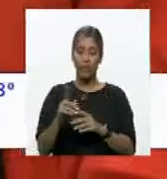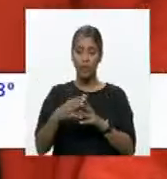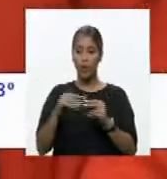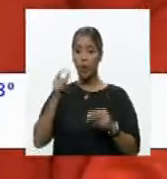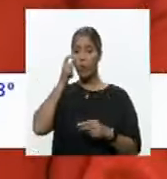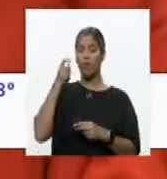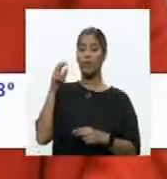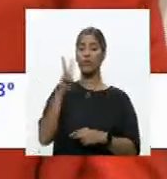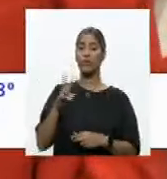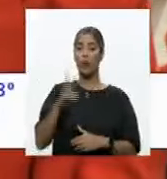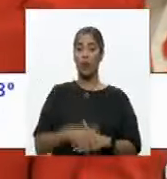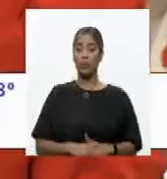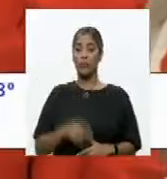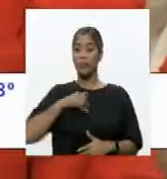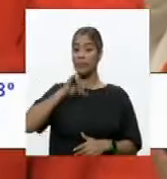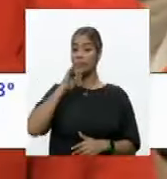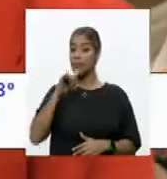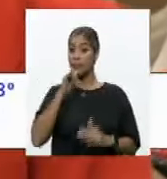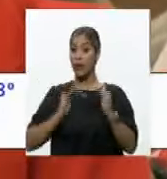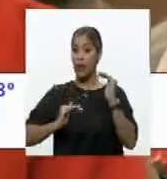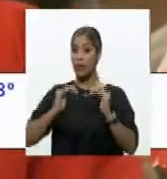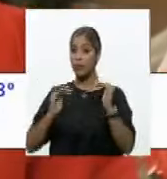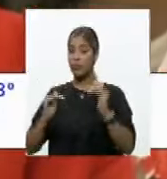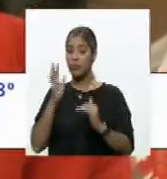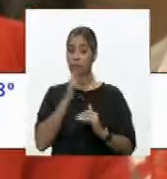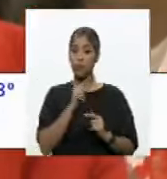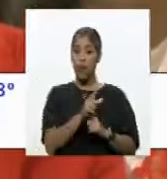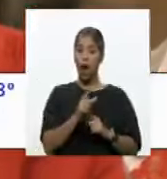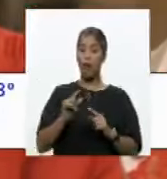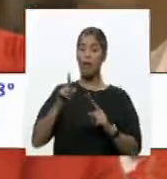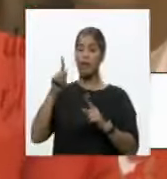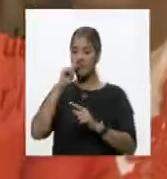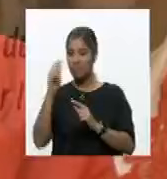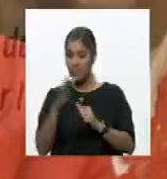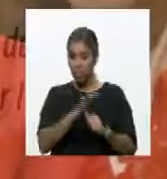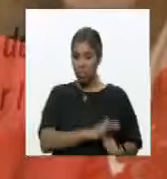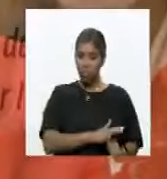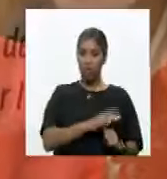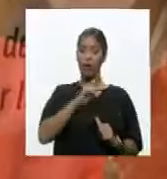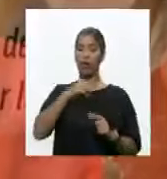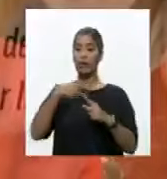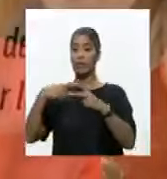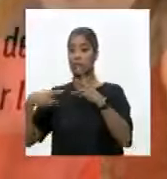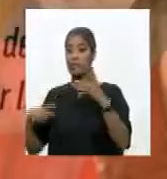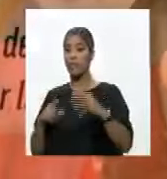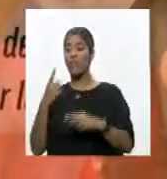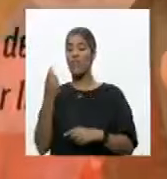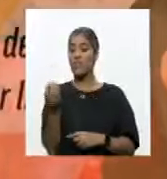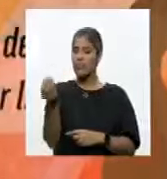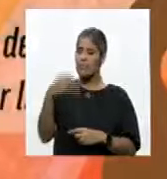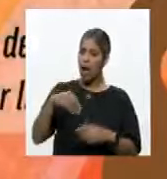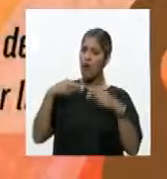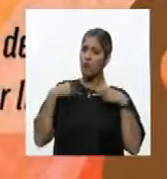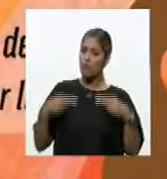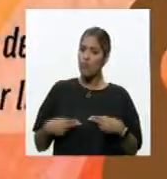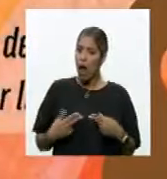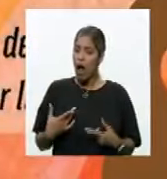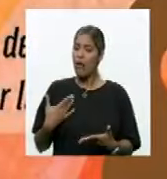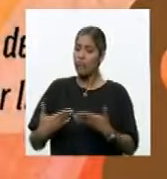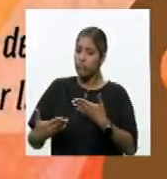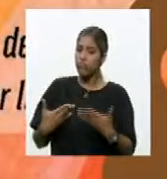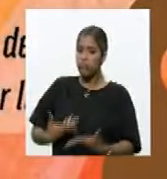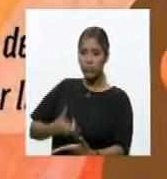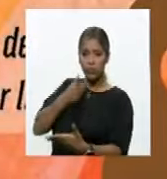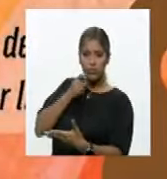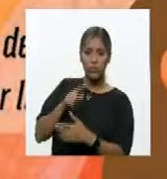pueblo venezolano, denunciando la desigualdad, discriminación, exclusión y demás actos inhumanos y degradantes que